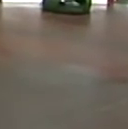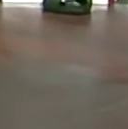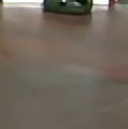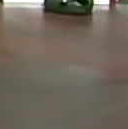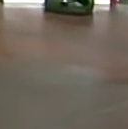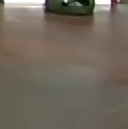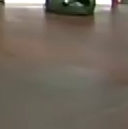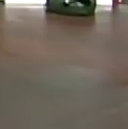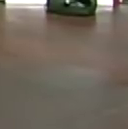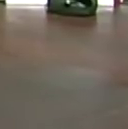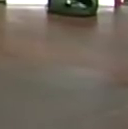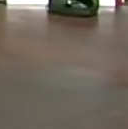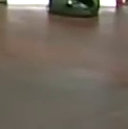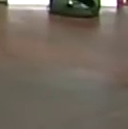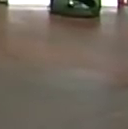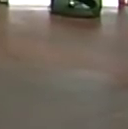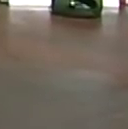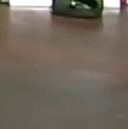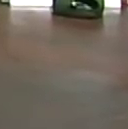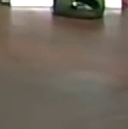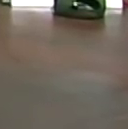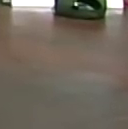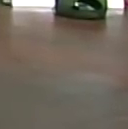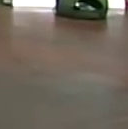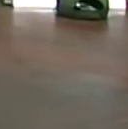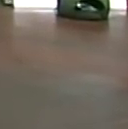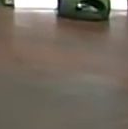viernes 5 de enero,